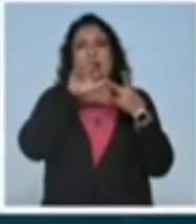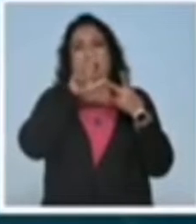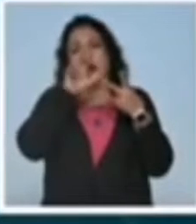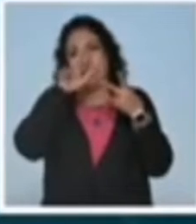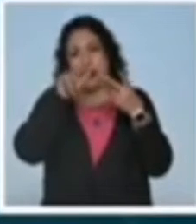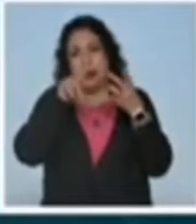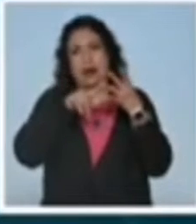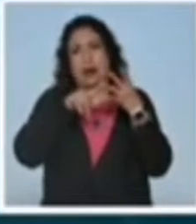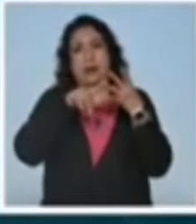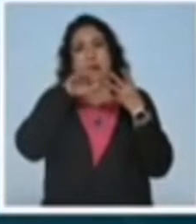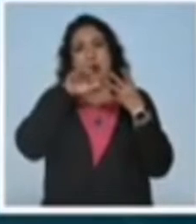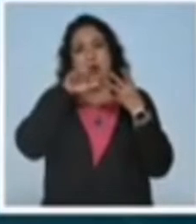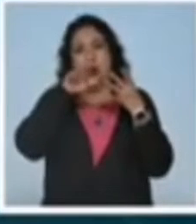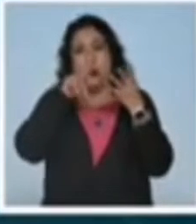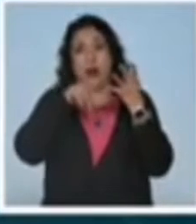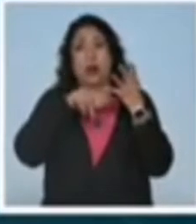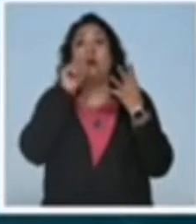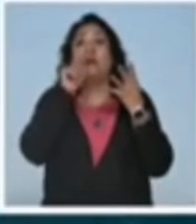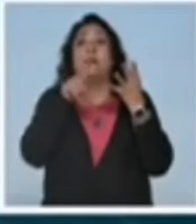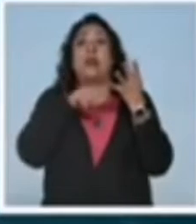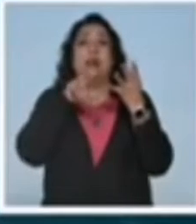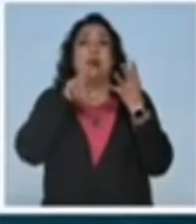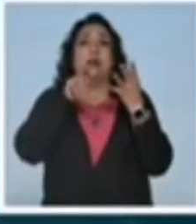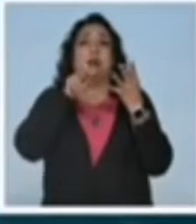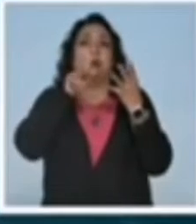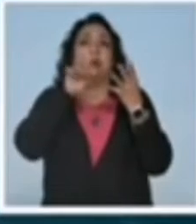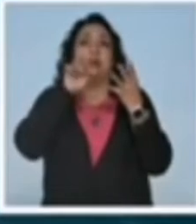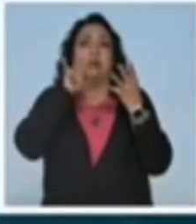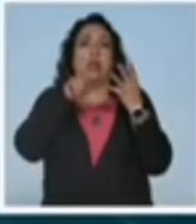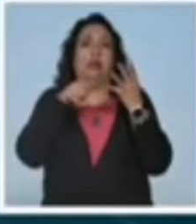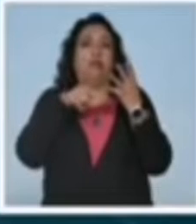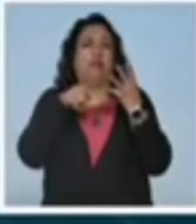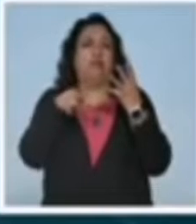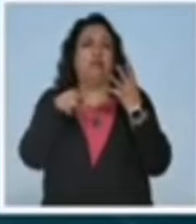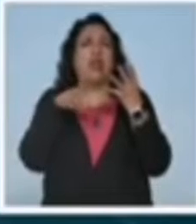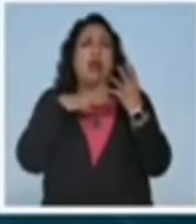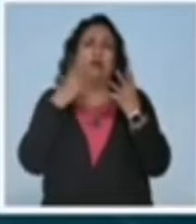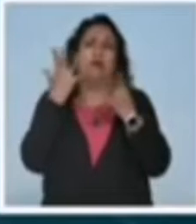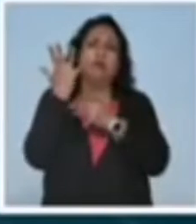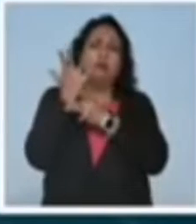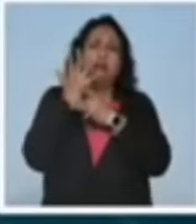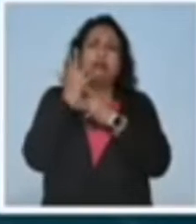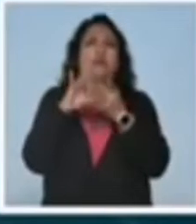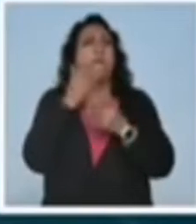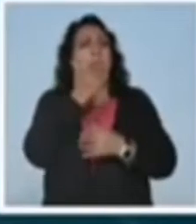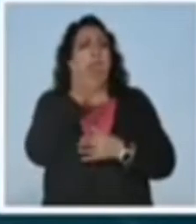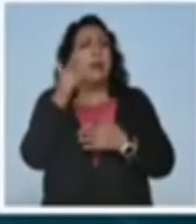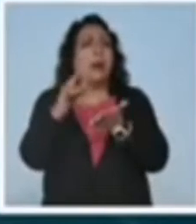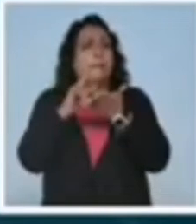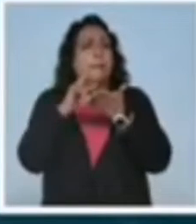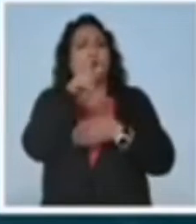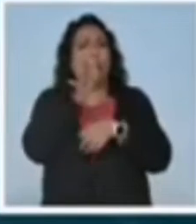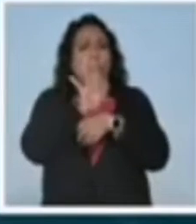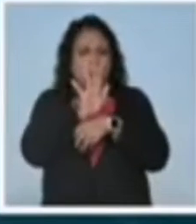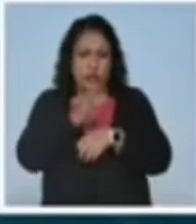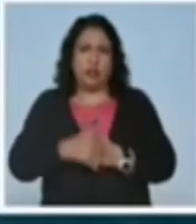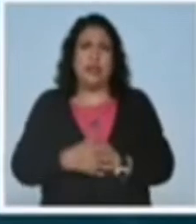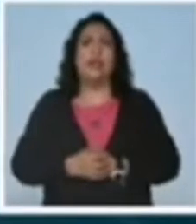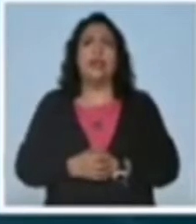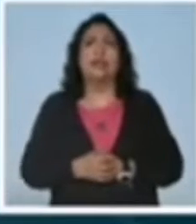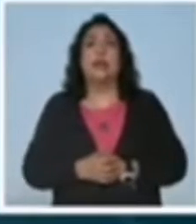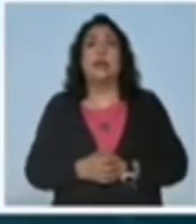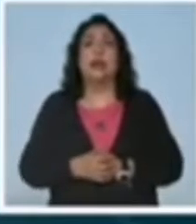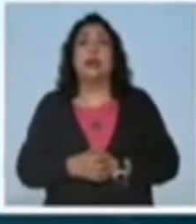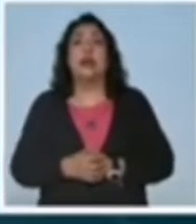Carrera, María Novaro, pero sobre todo Arturo Ripstein, de quien tomó un discurso para pedir más apoyo al cine.